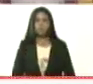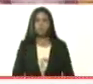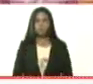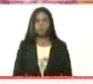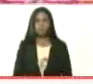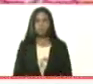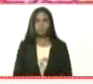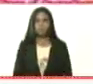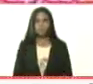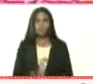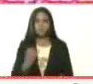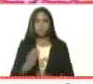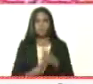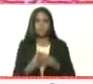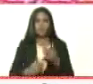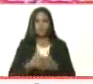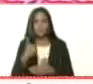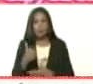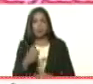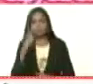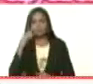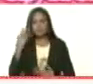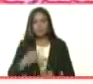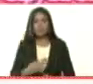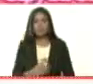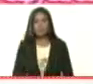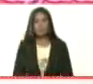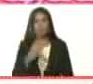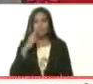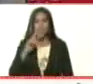Hay que hacer mucho más.